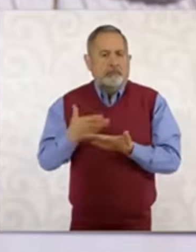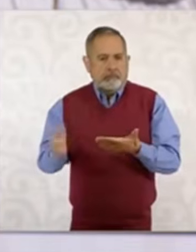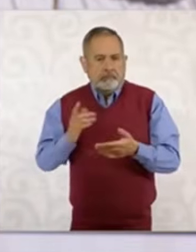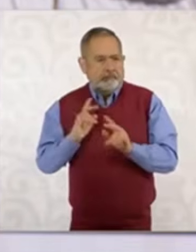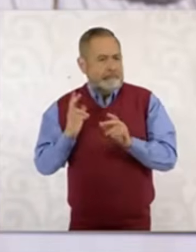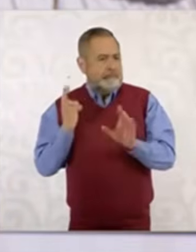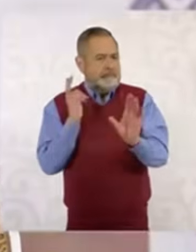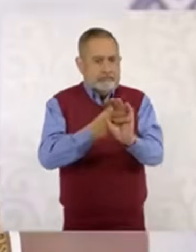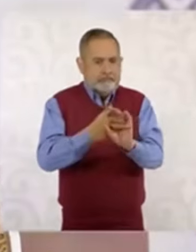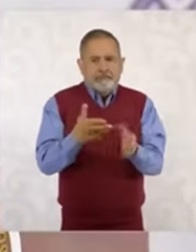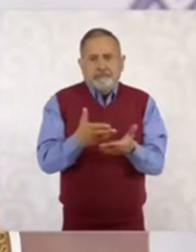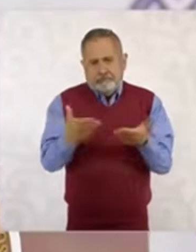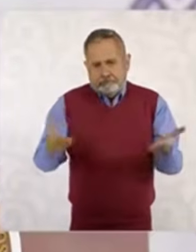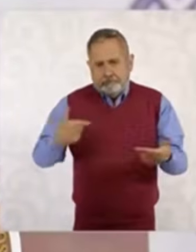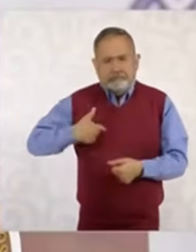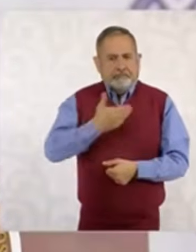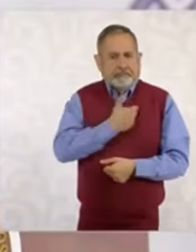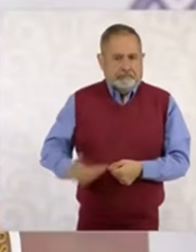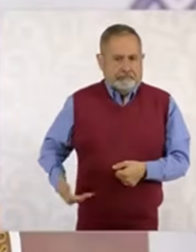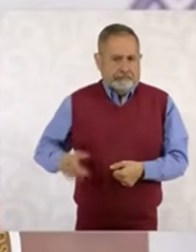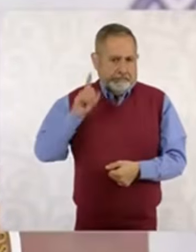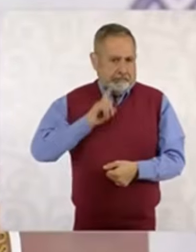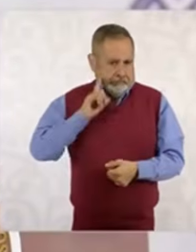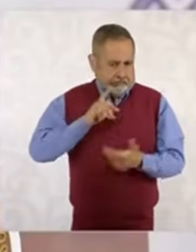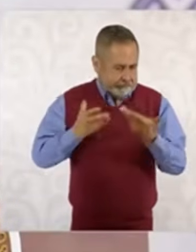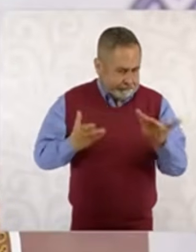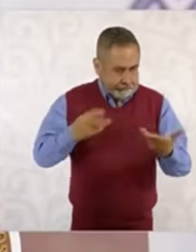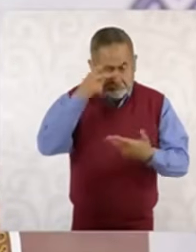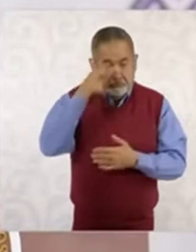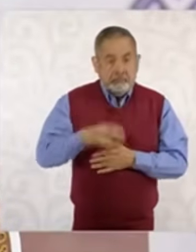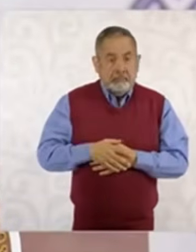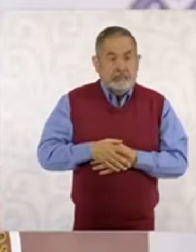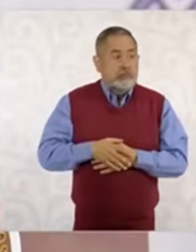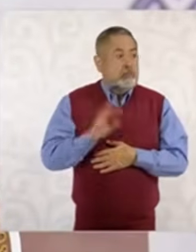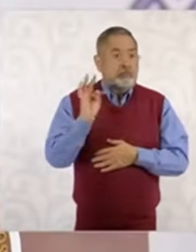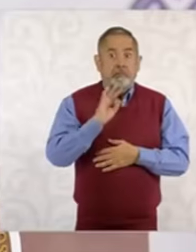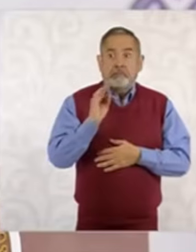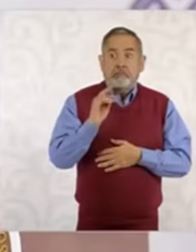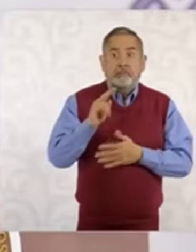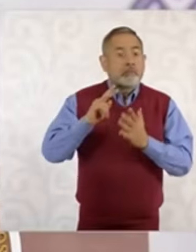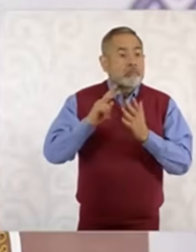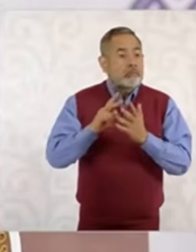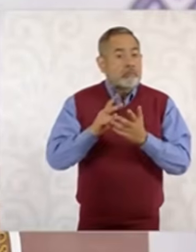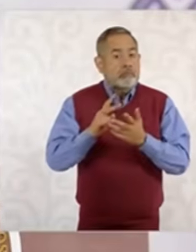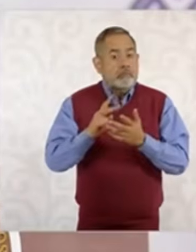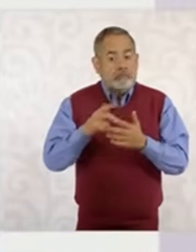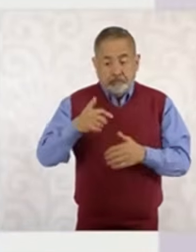presidenta. Entonces, si no regreso a trabajar al gobierno,